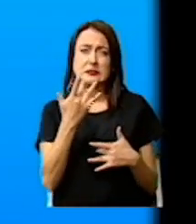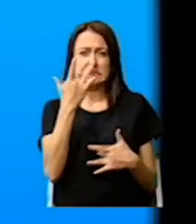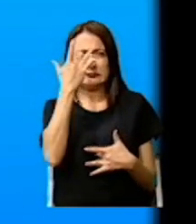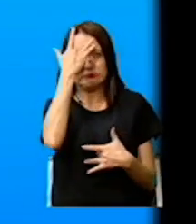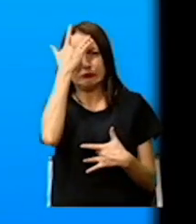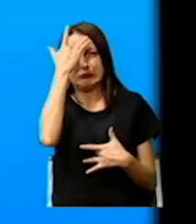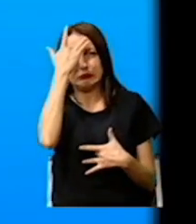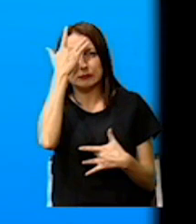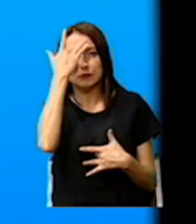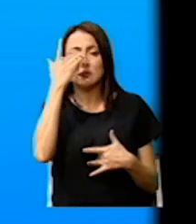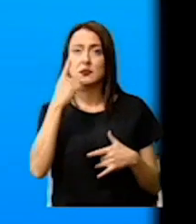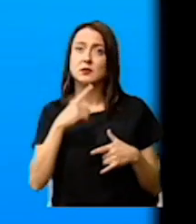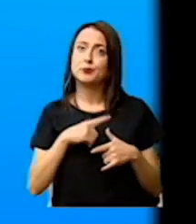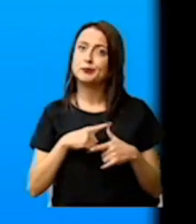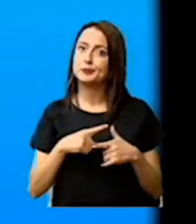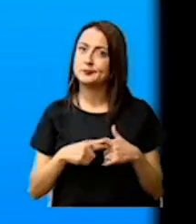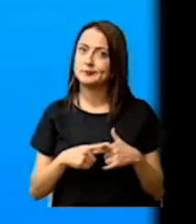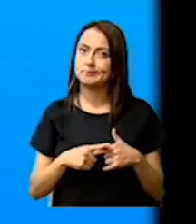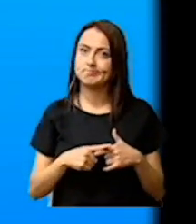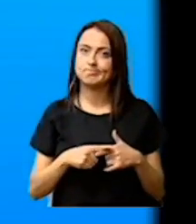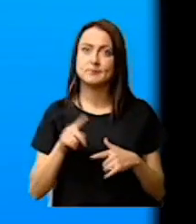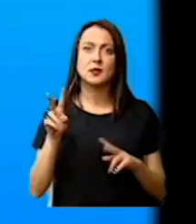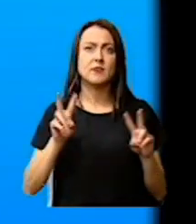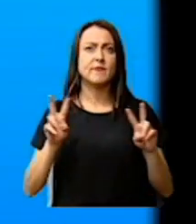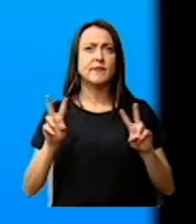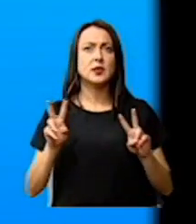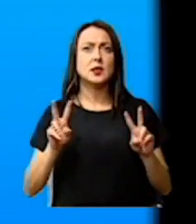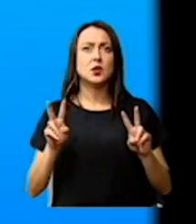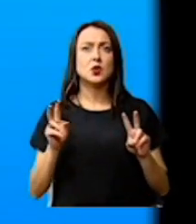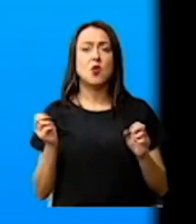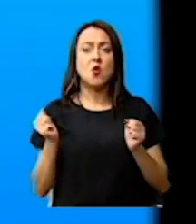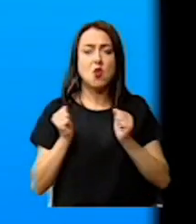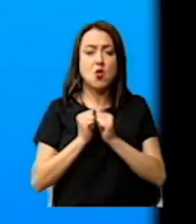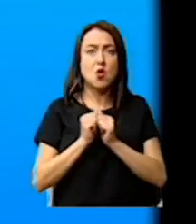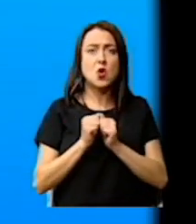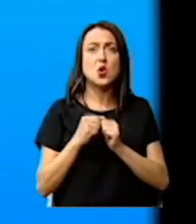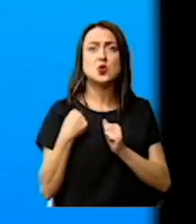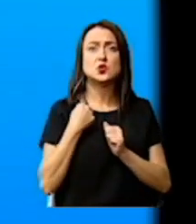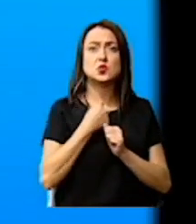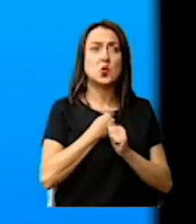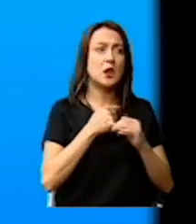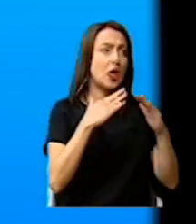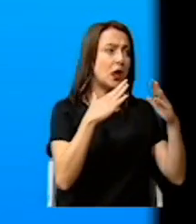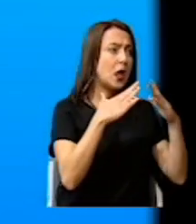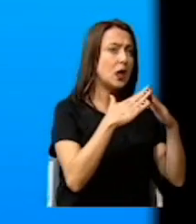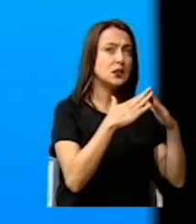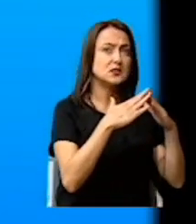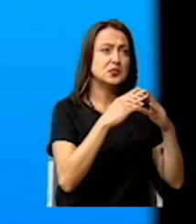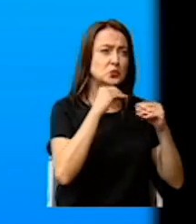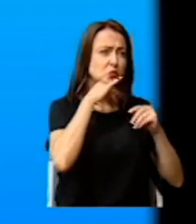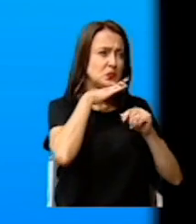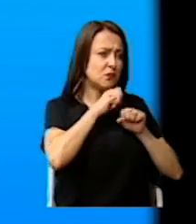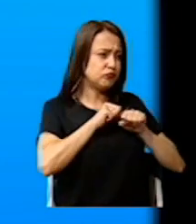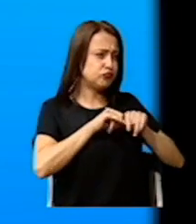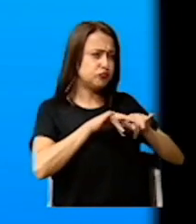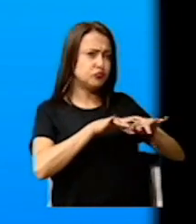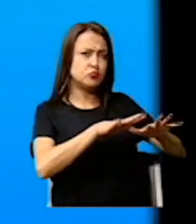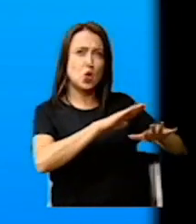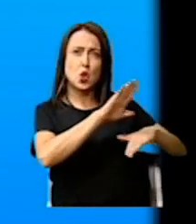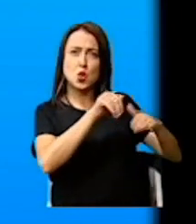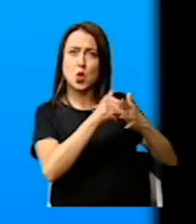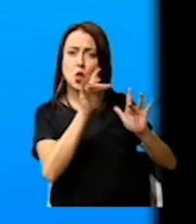enfermarnos. Entonces, el virus se iría con nosotros a casa, contaminando todo lo que